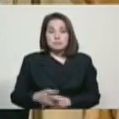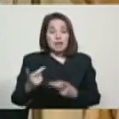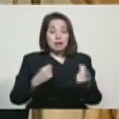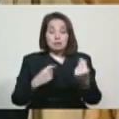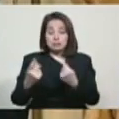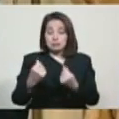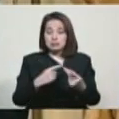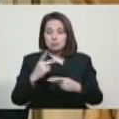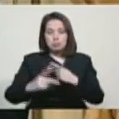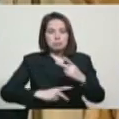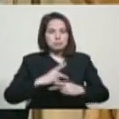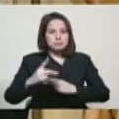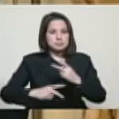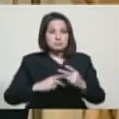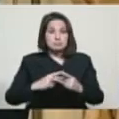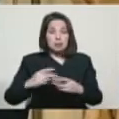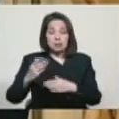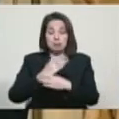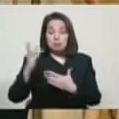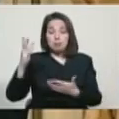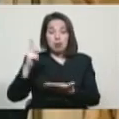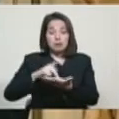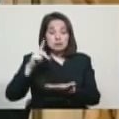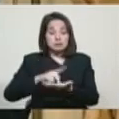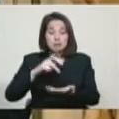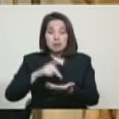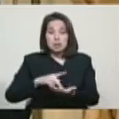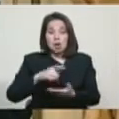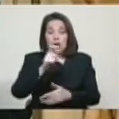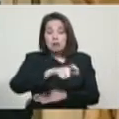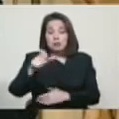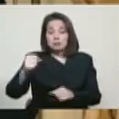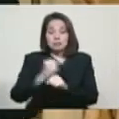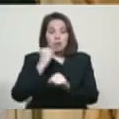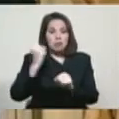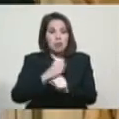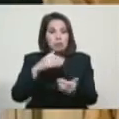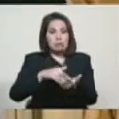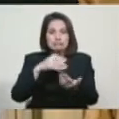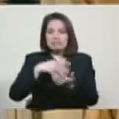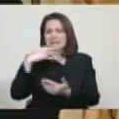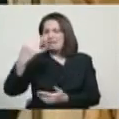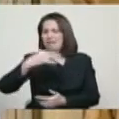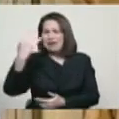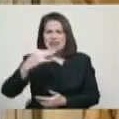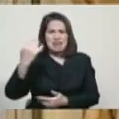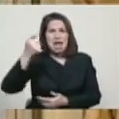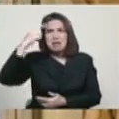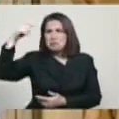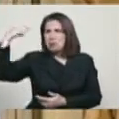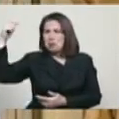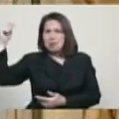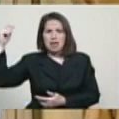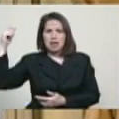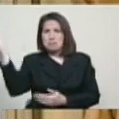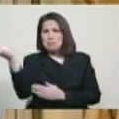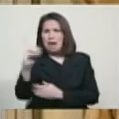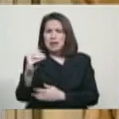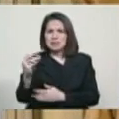económico con participación de la clase obrera de verdad, verdad. Más allá de las teorías y de los